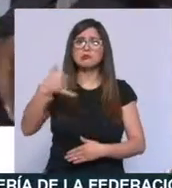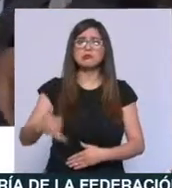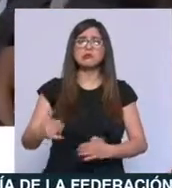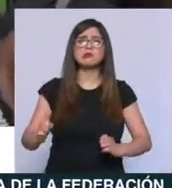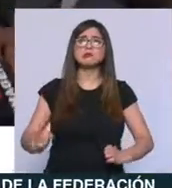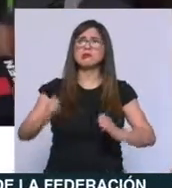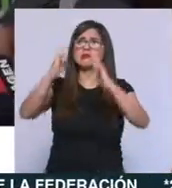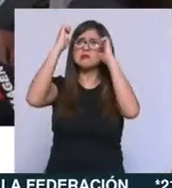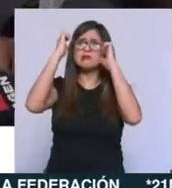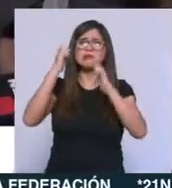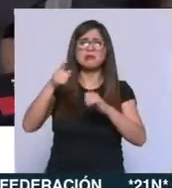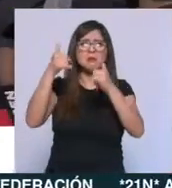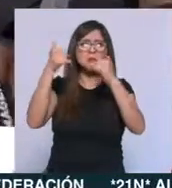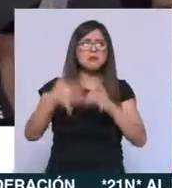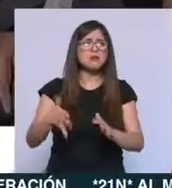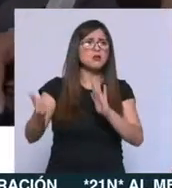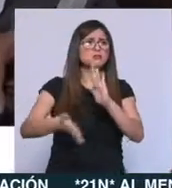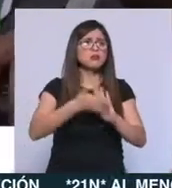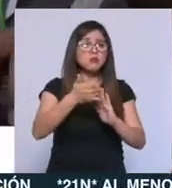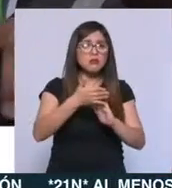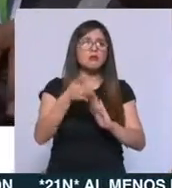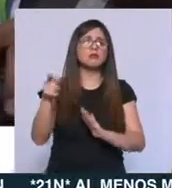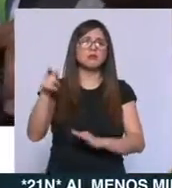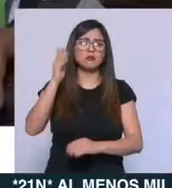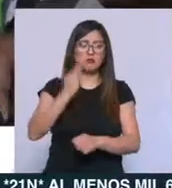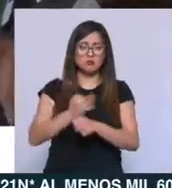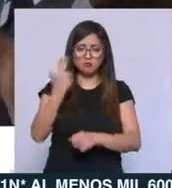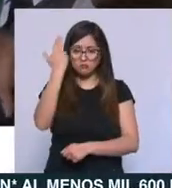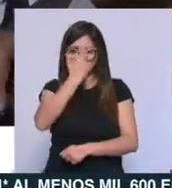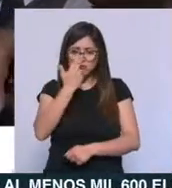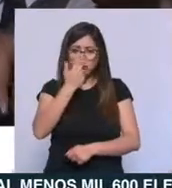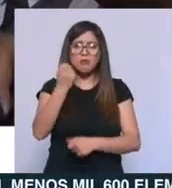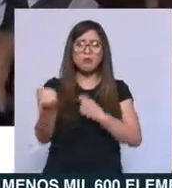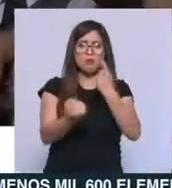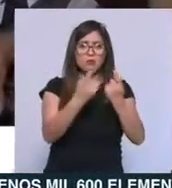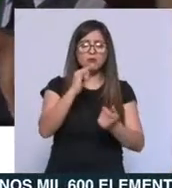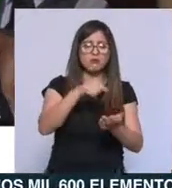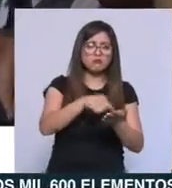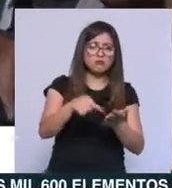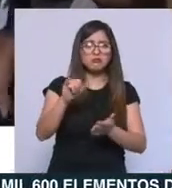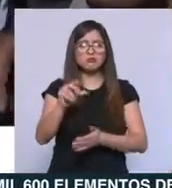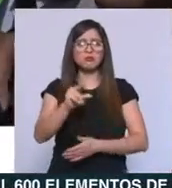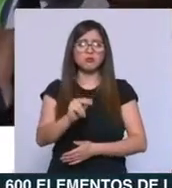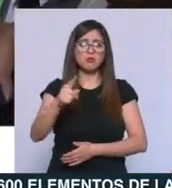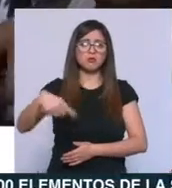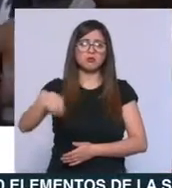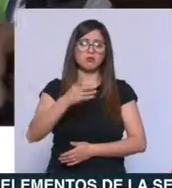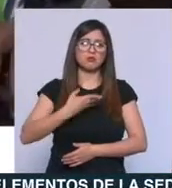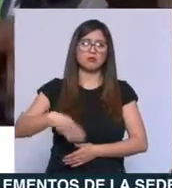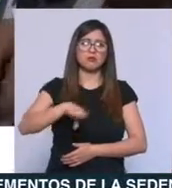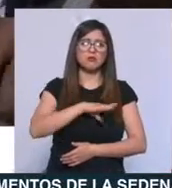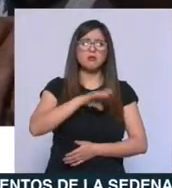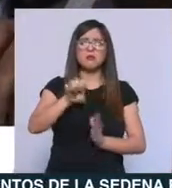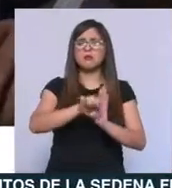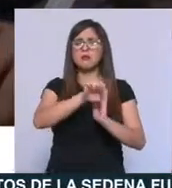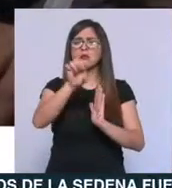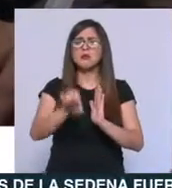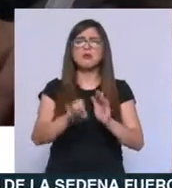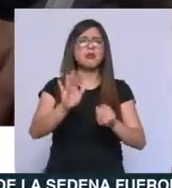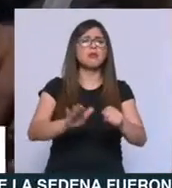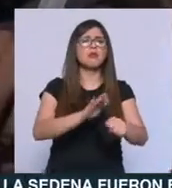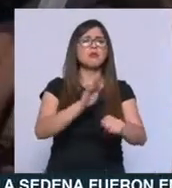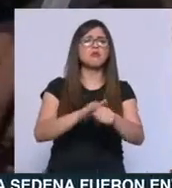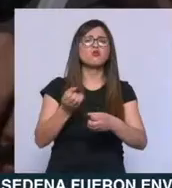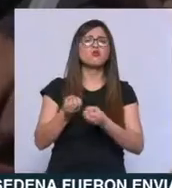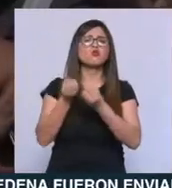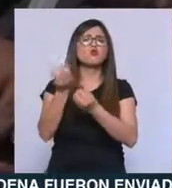puntos donde ha estado bastante bien la jefa de gobierno Claudia Sheinbaum. Por supuesto que yo le doy 10